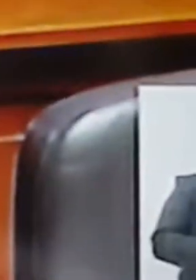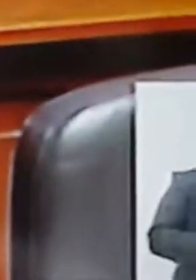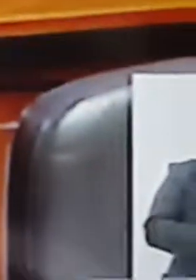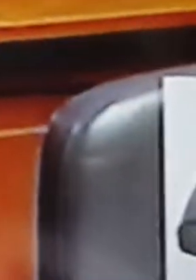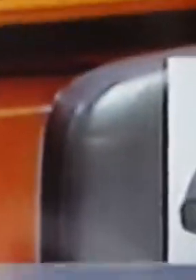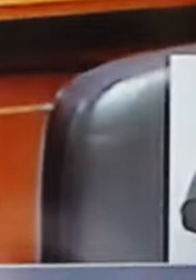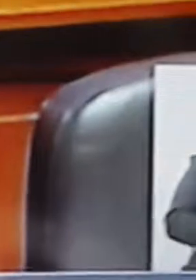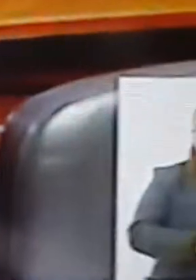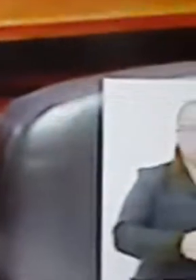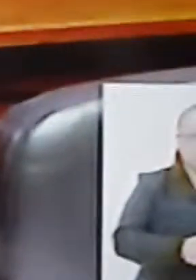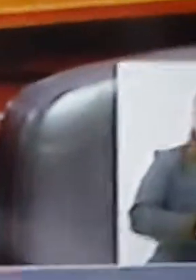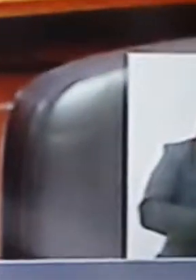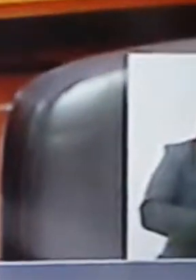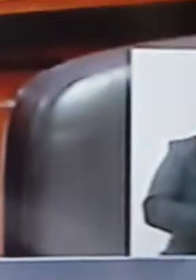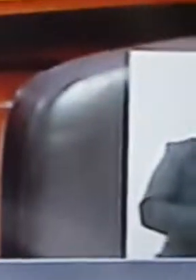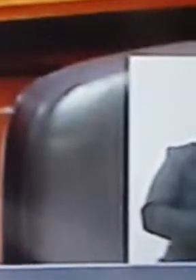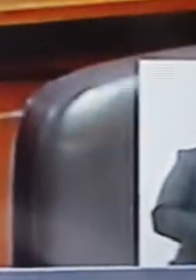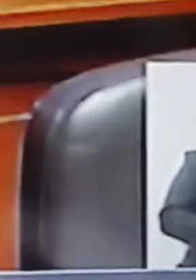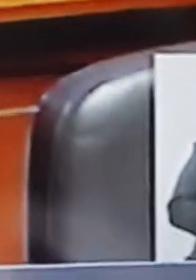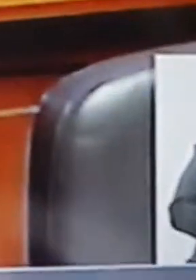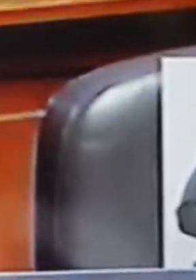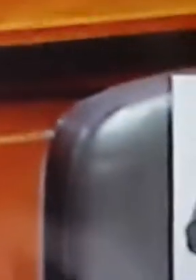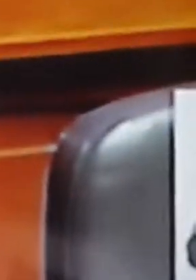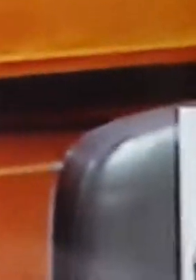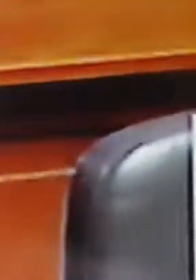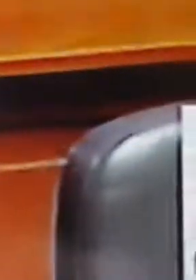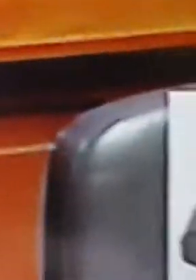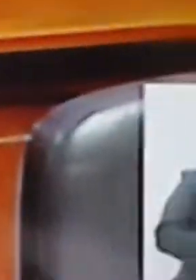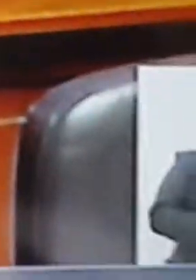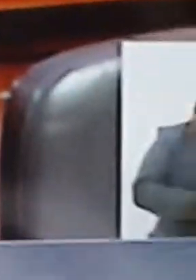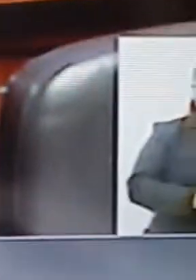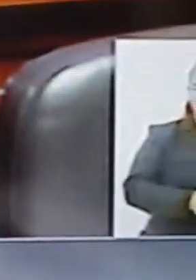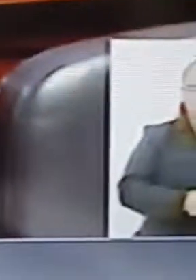Dele tiempo, por favor. Aprueba un proyecto que